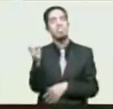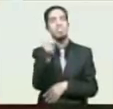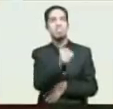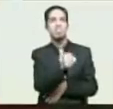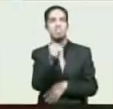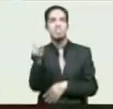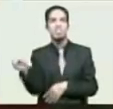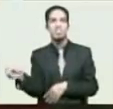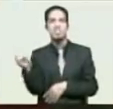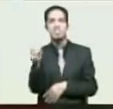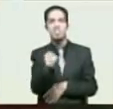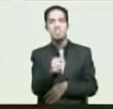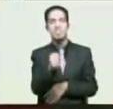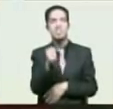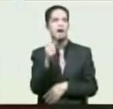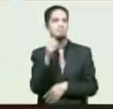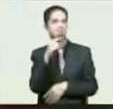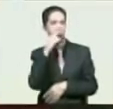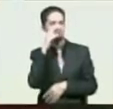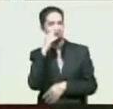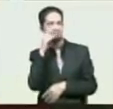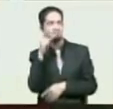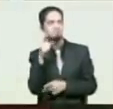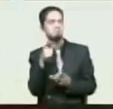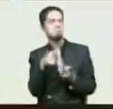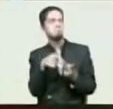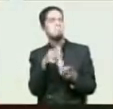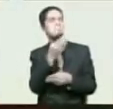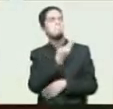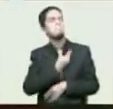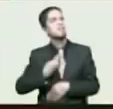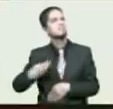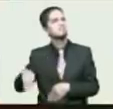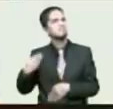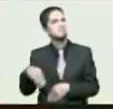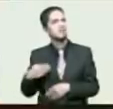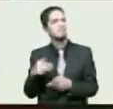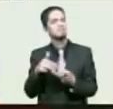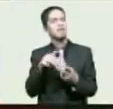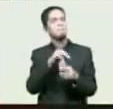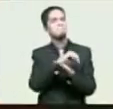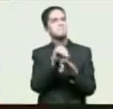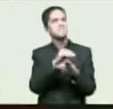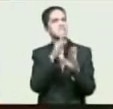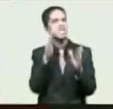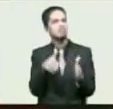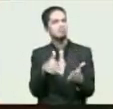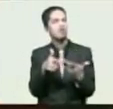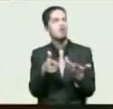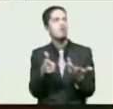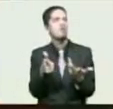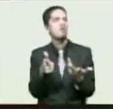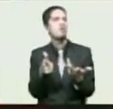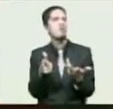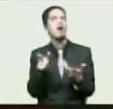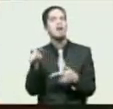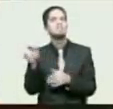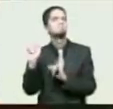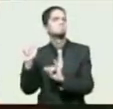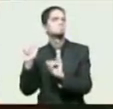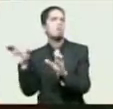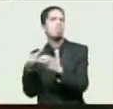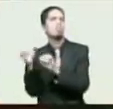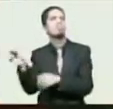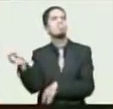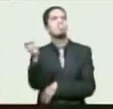presidentes, ponían y quitaban ministros, los jefes de la banca, de los ministerios de finanzas, aquí los ponían ellos, los grupos